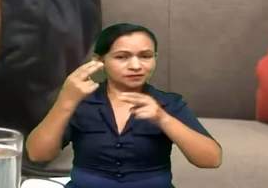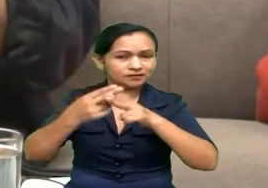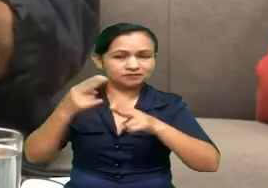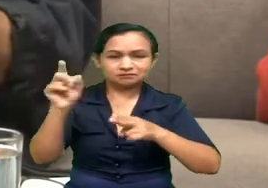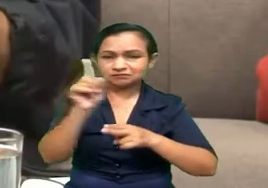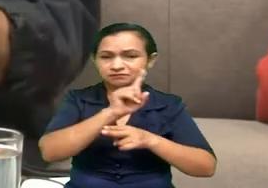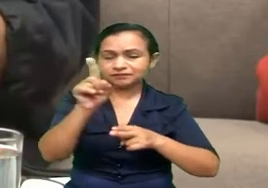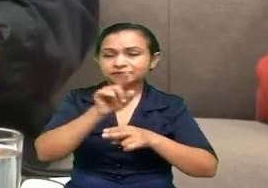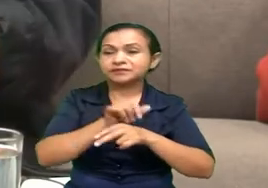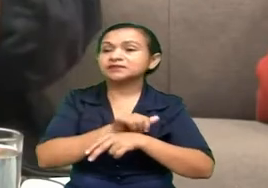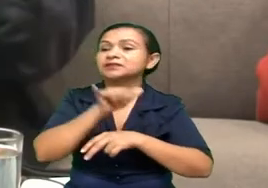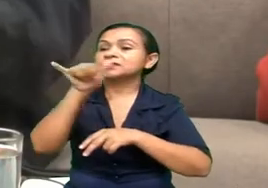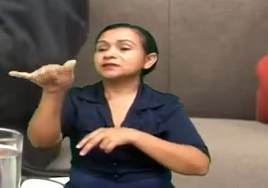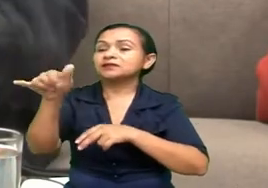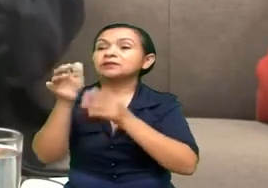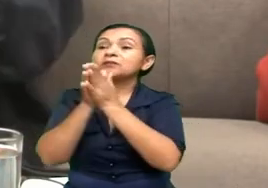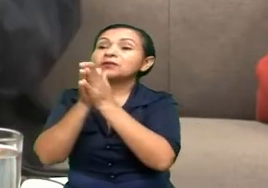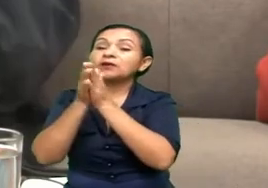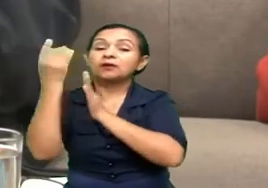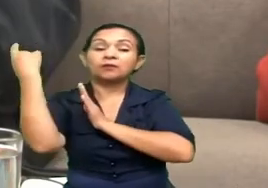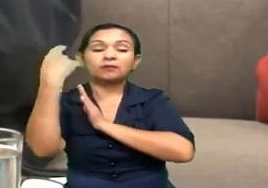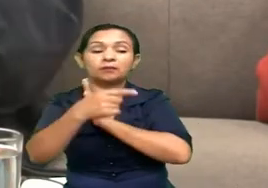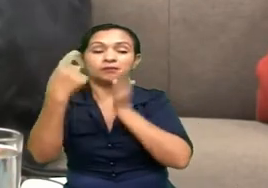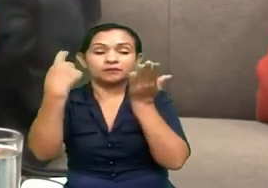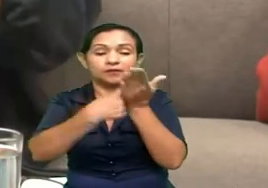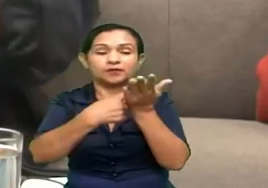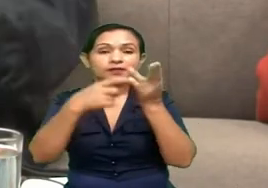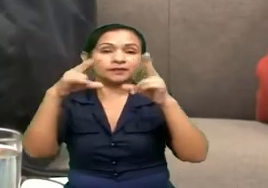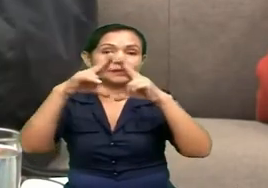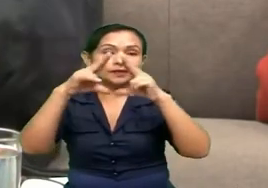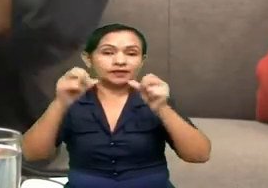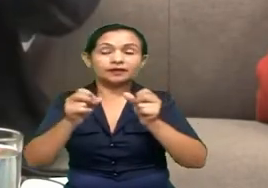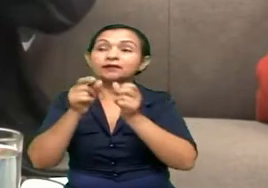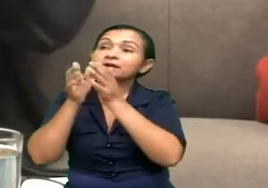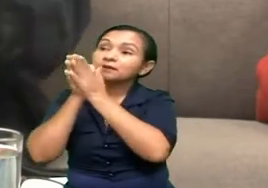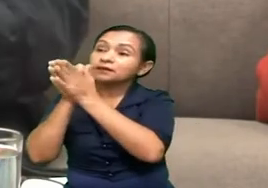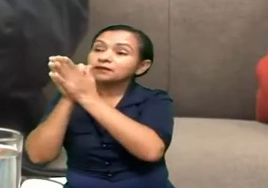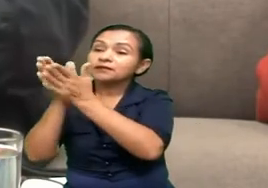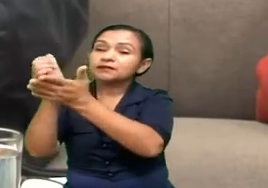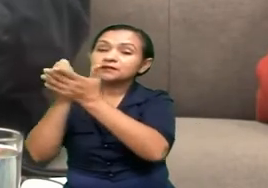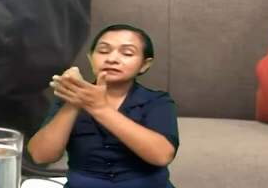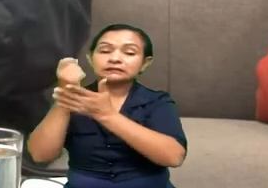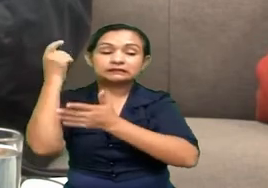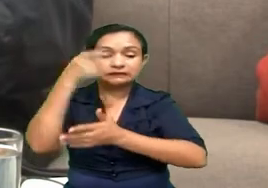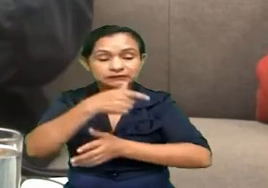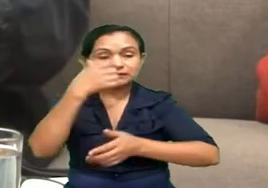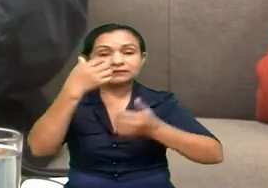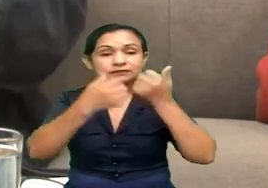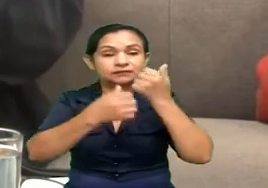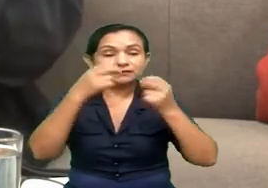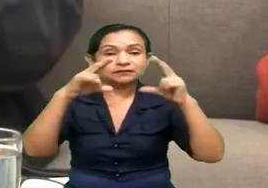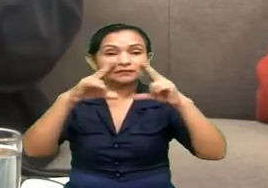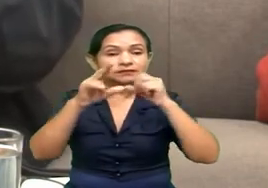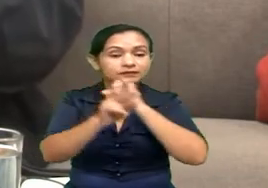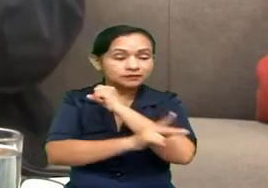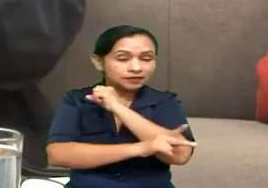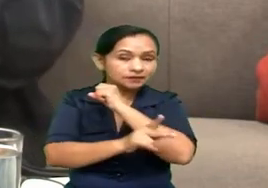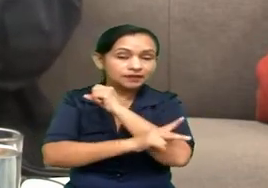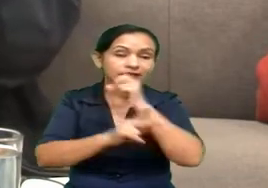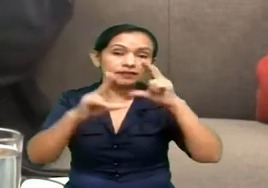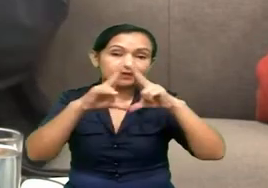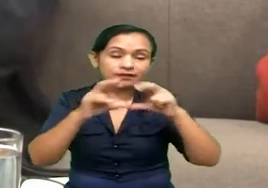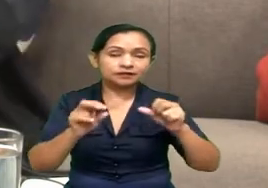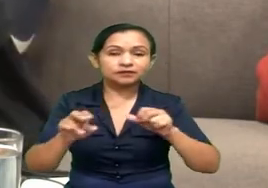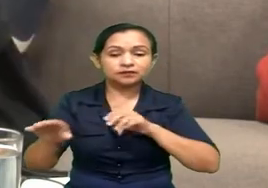que van a pedir sanciones para Nicaragua, que van a pedir que se dañe al país solo porque